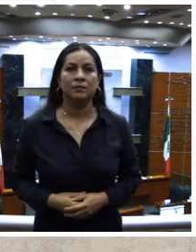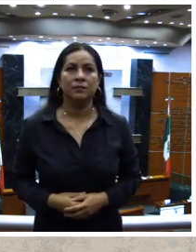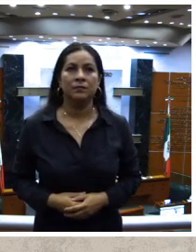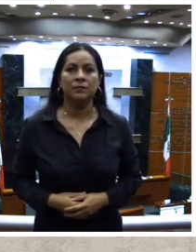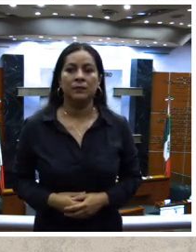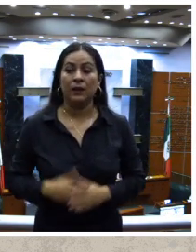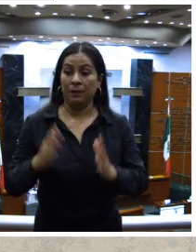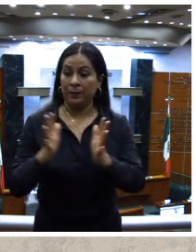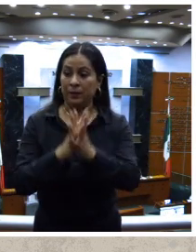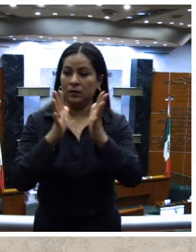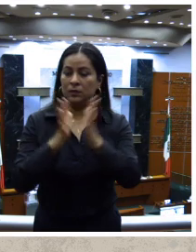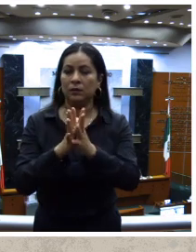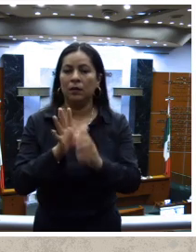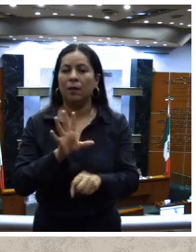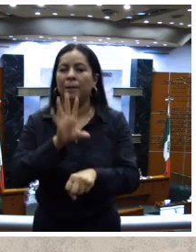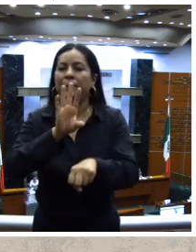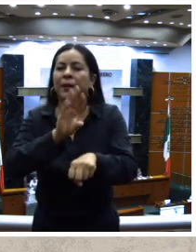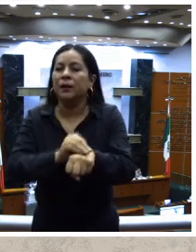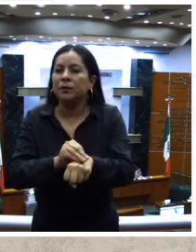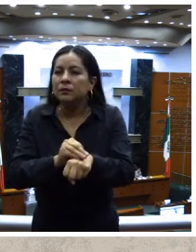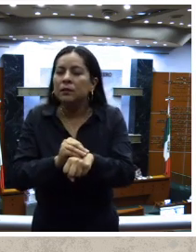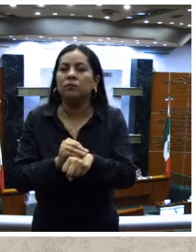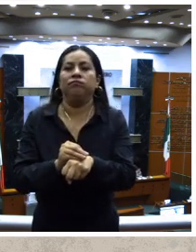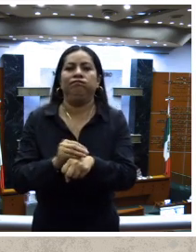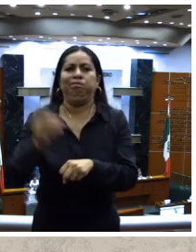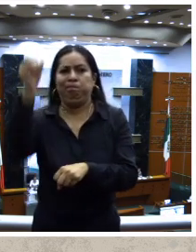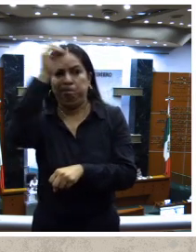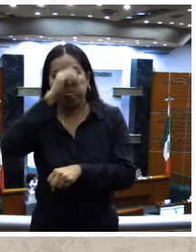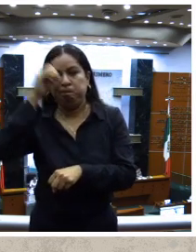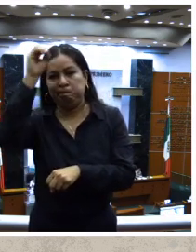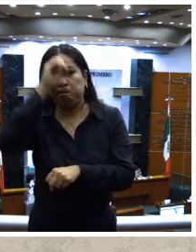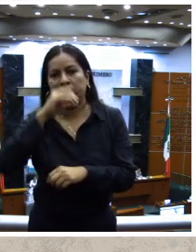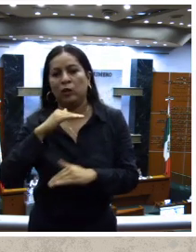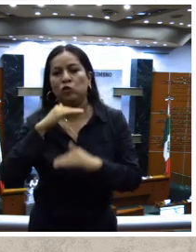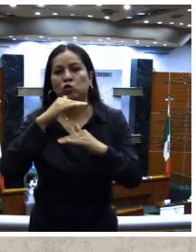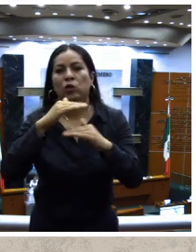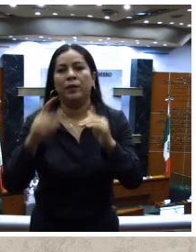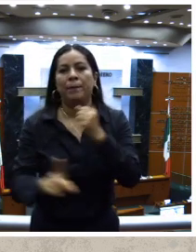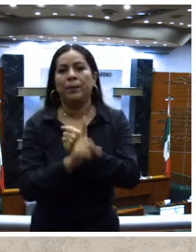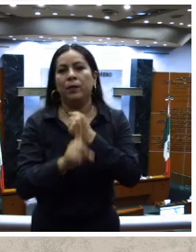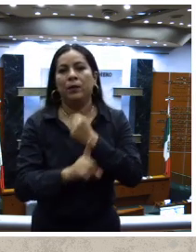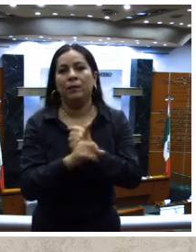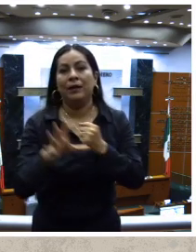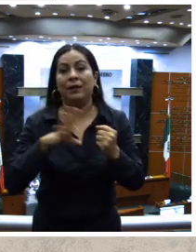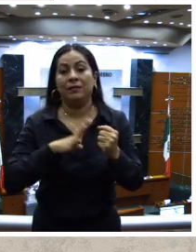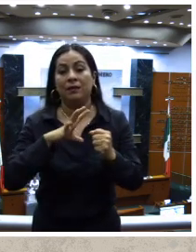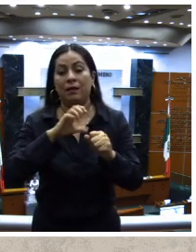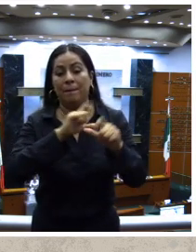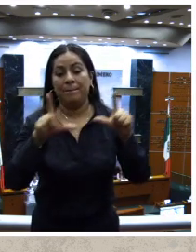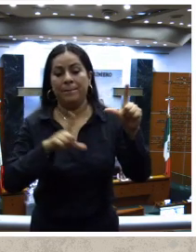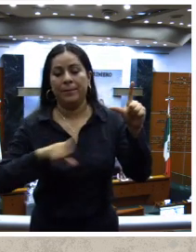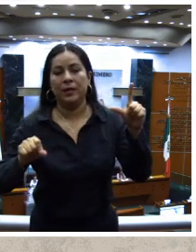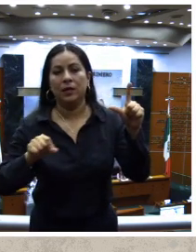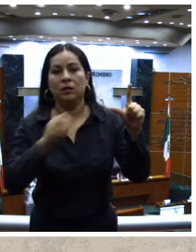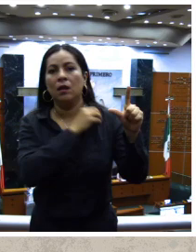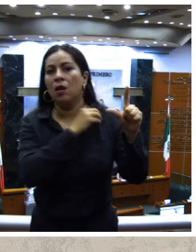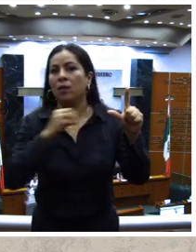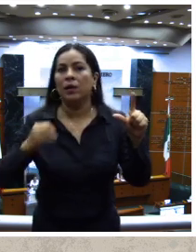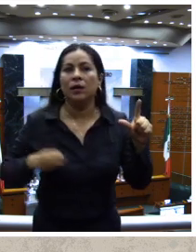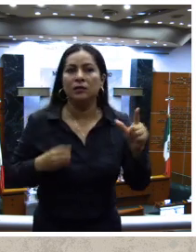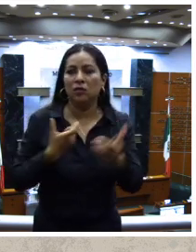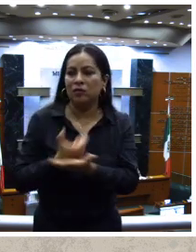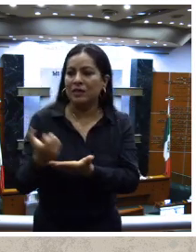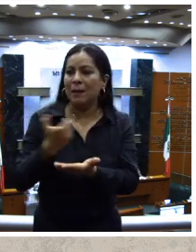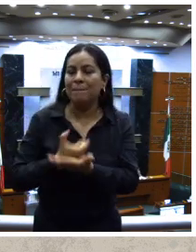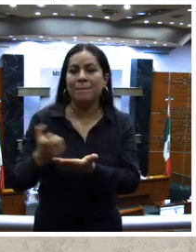En esta intervención me permitiré hacer algunas reflexiones sobre la problemática que enfrenta México ante la obligación de pago